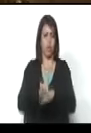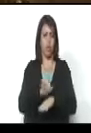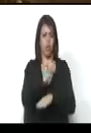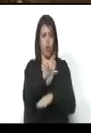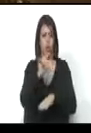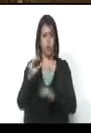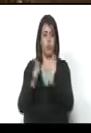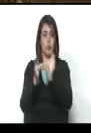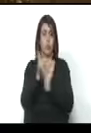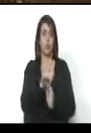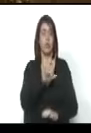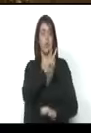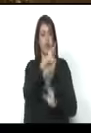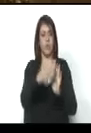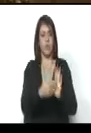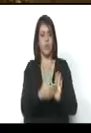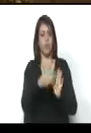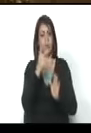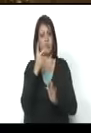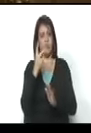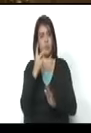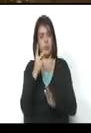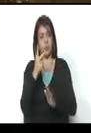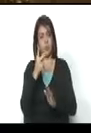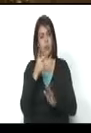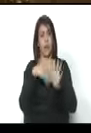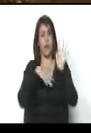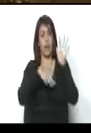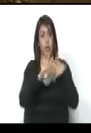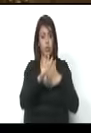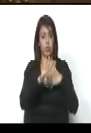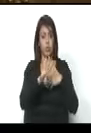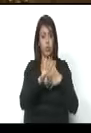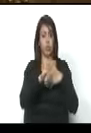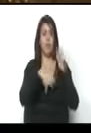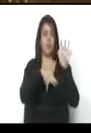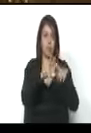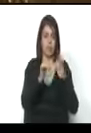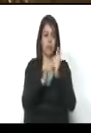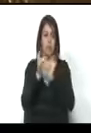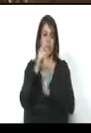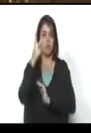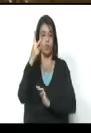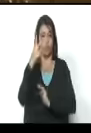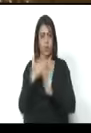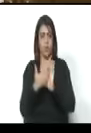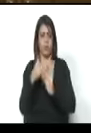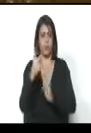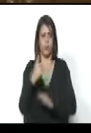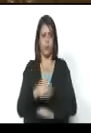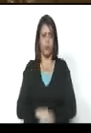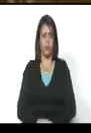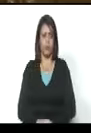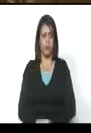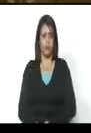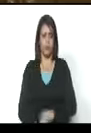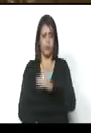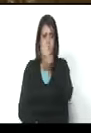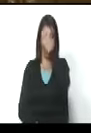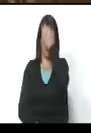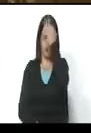de abril de 2000, perdón, el 14, 13 de abril del año 2002.